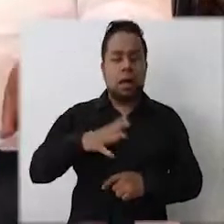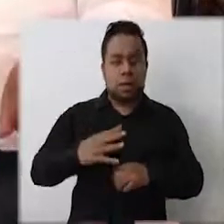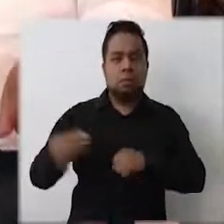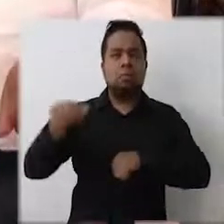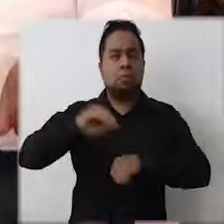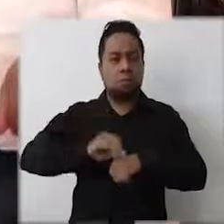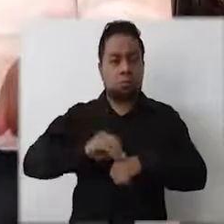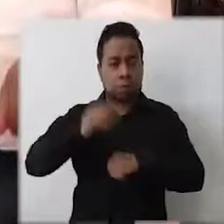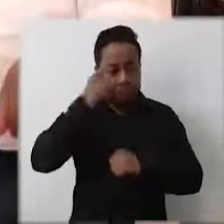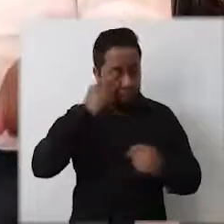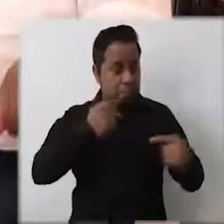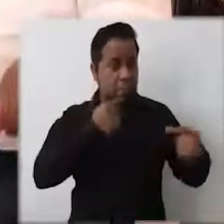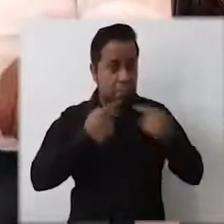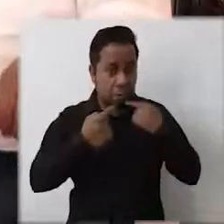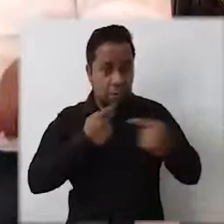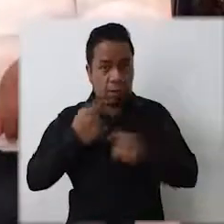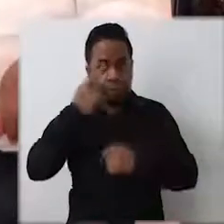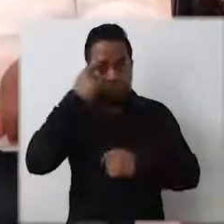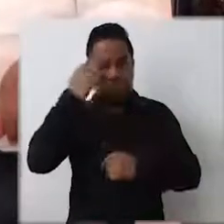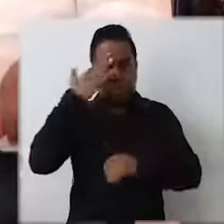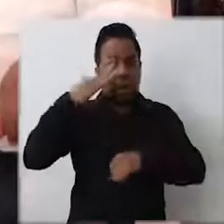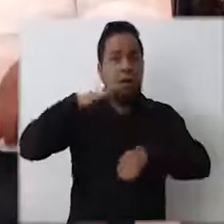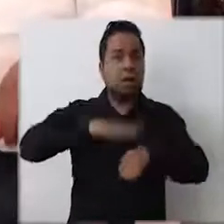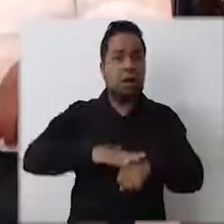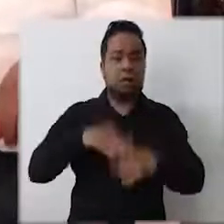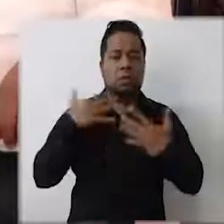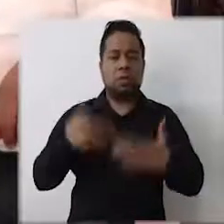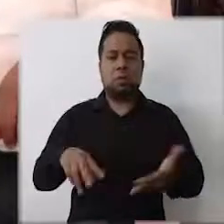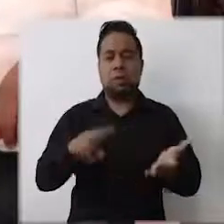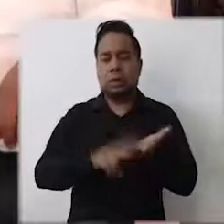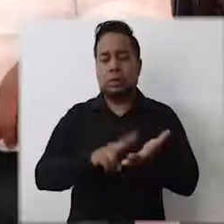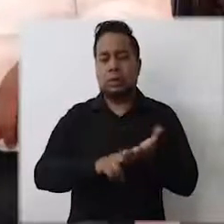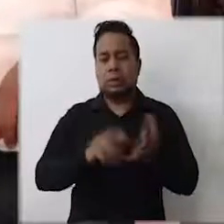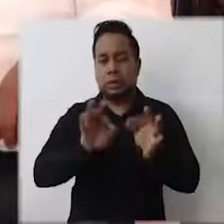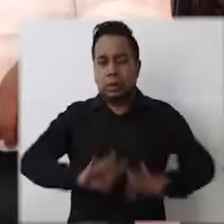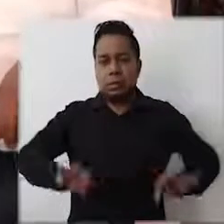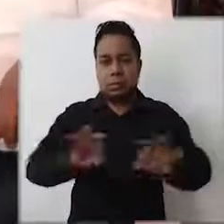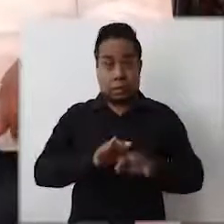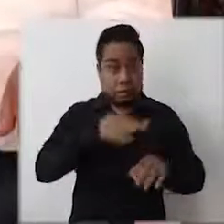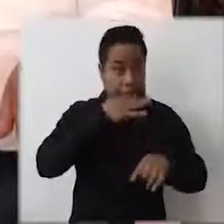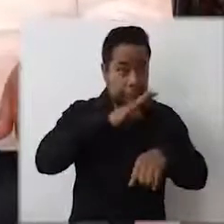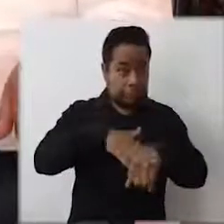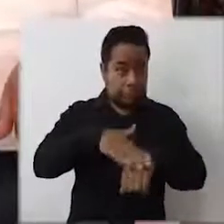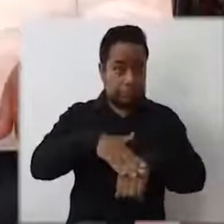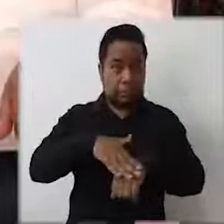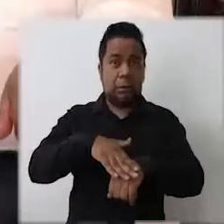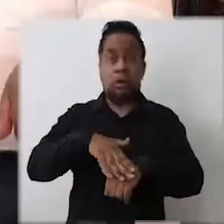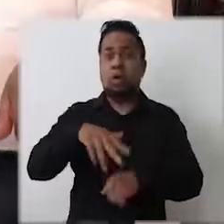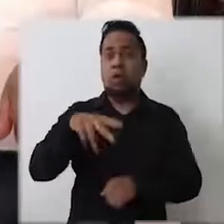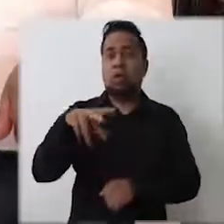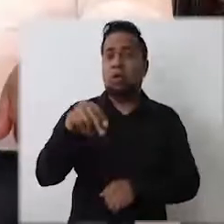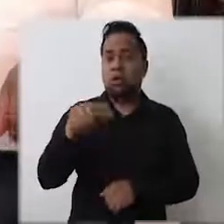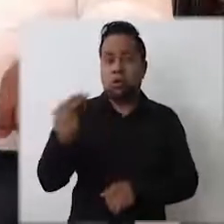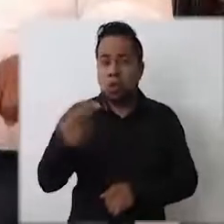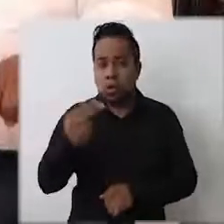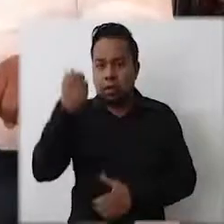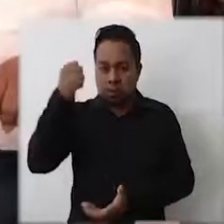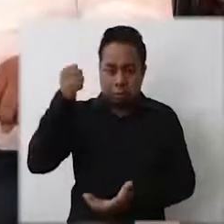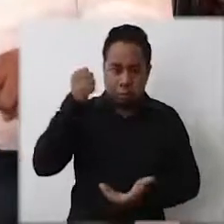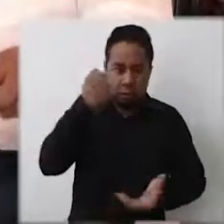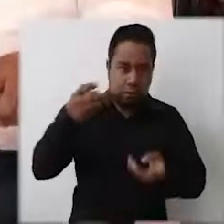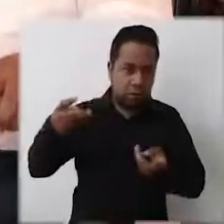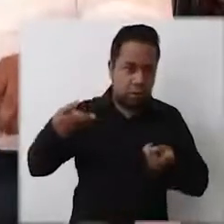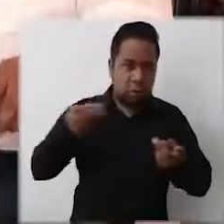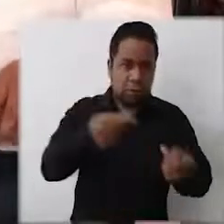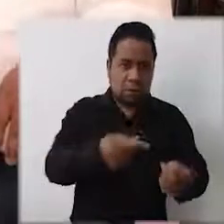sobre todo de la sociedad civil, académica y jurídica, que permitirá dignamente conmemorar esta